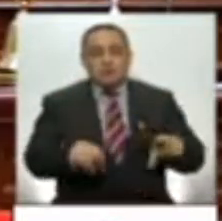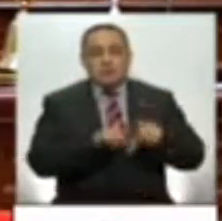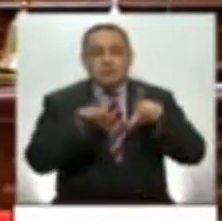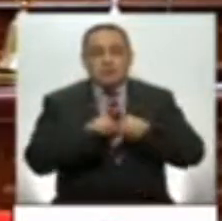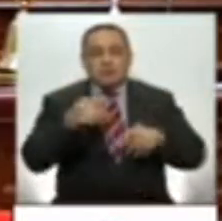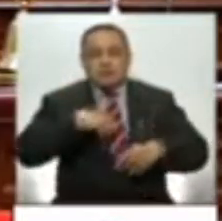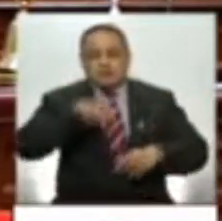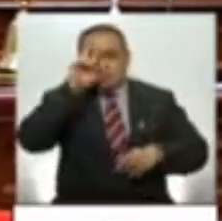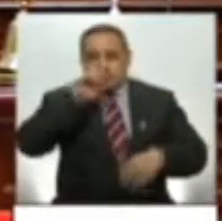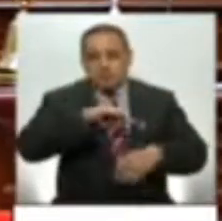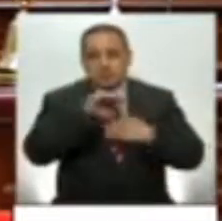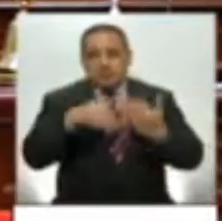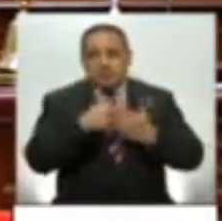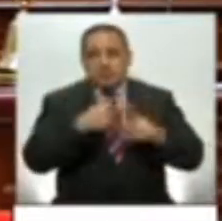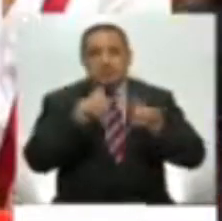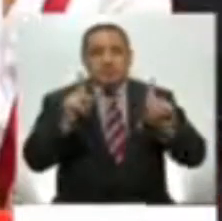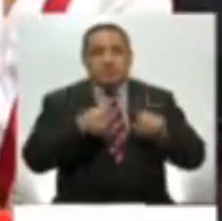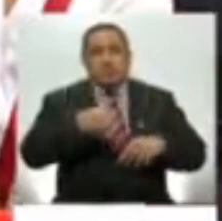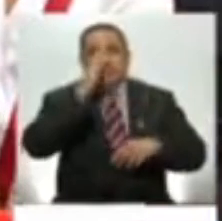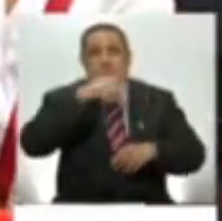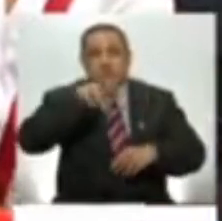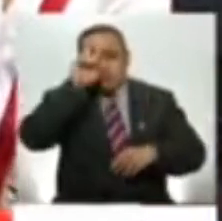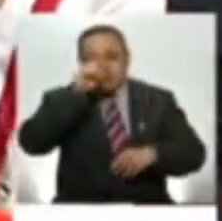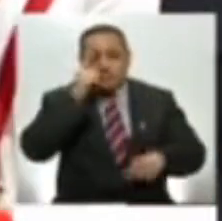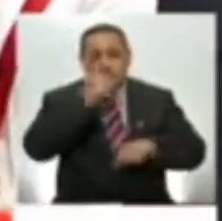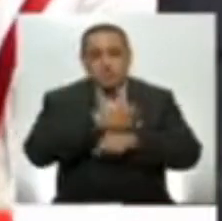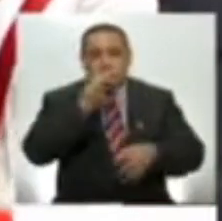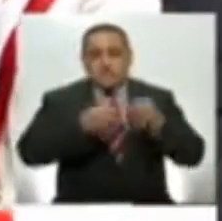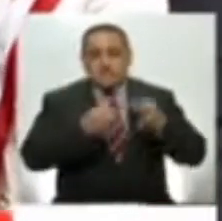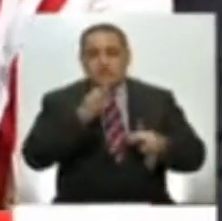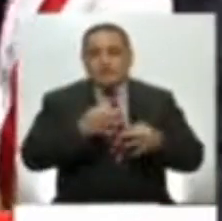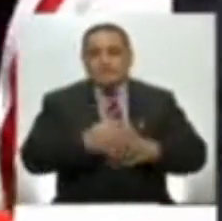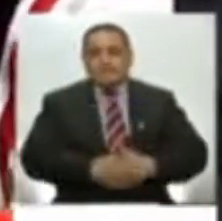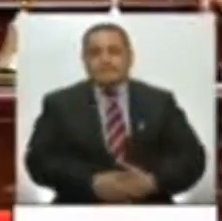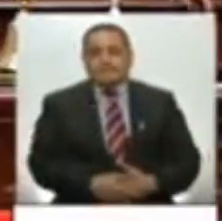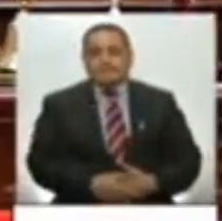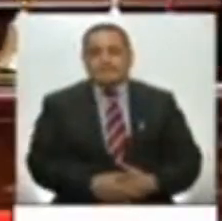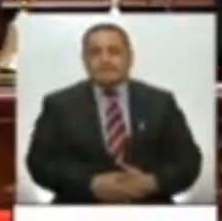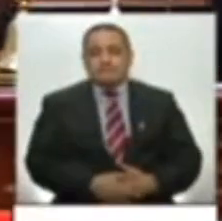y la patria lo premien, si no, que él y la nación se lo demanden.